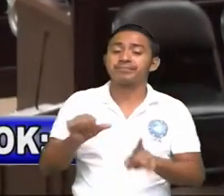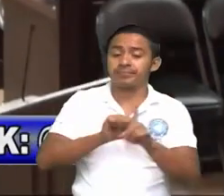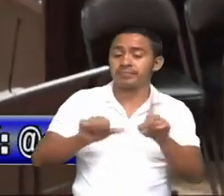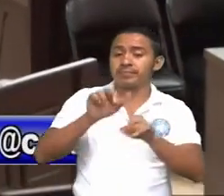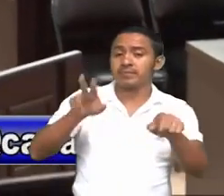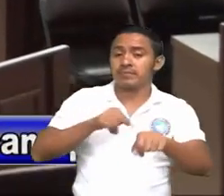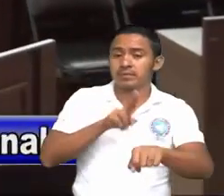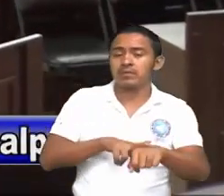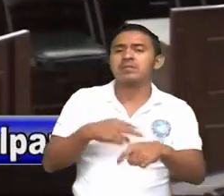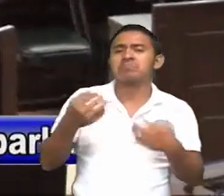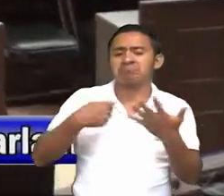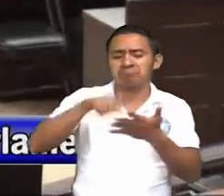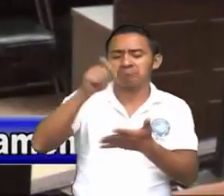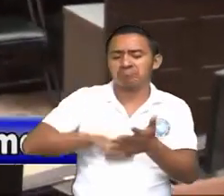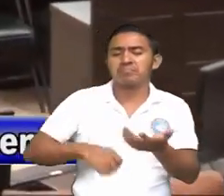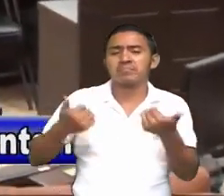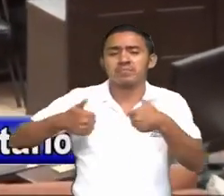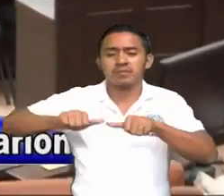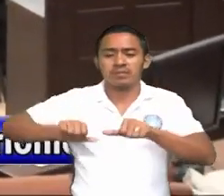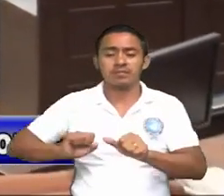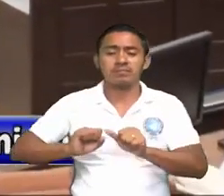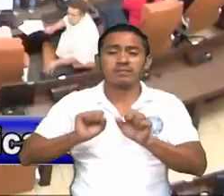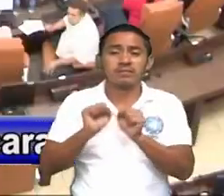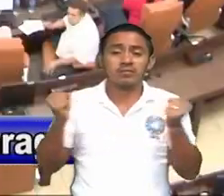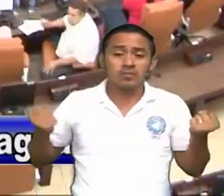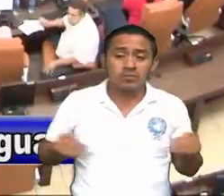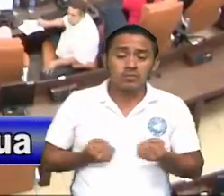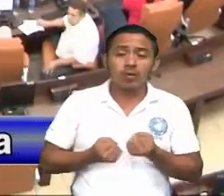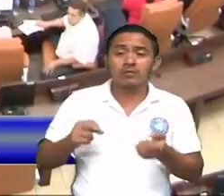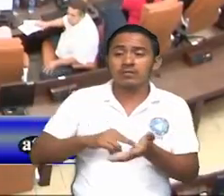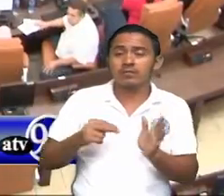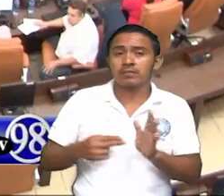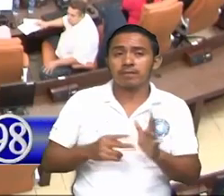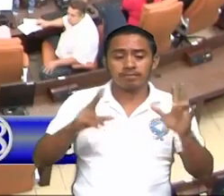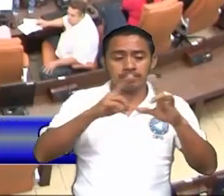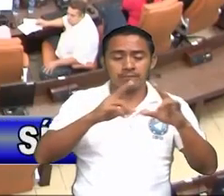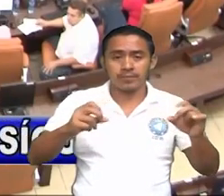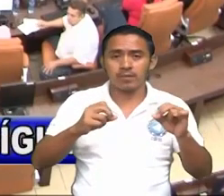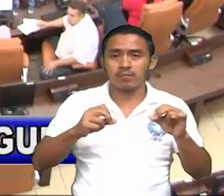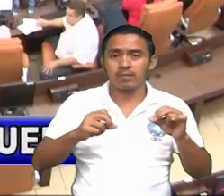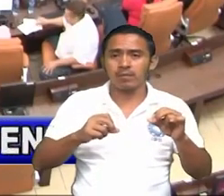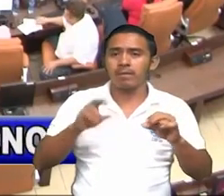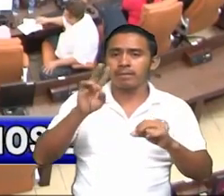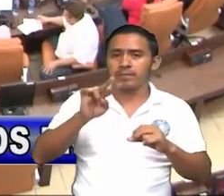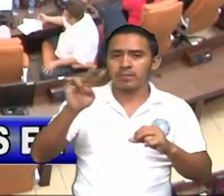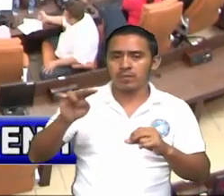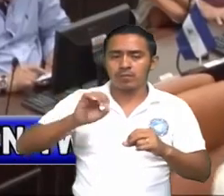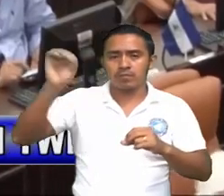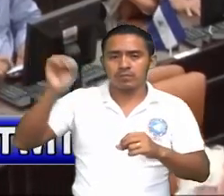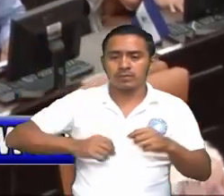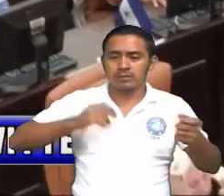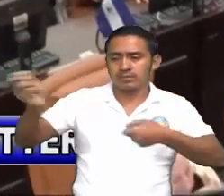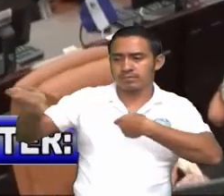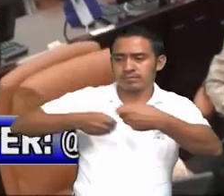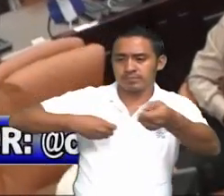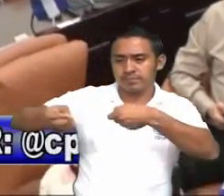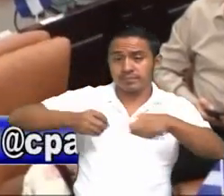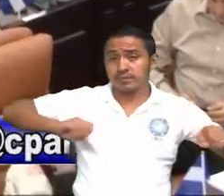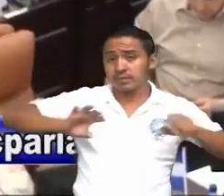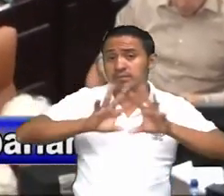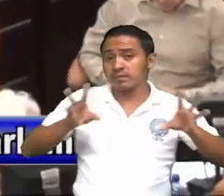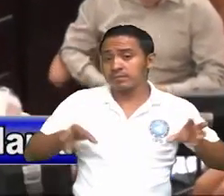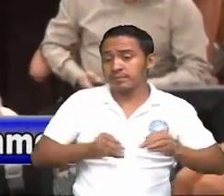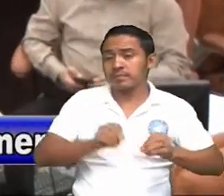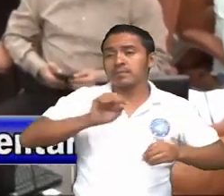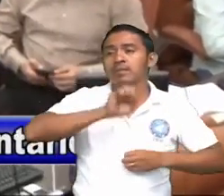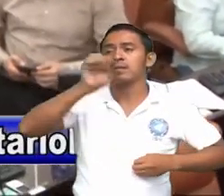un acuerdo de asociación con este país europeo, que significa para Nicaragua el 22% de las exportaciones totales hacia